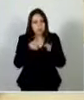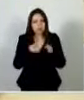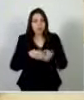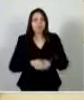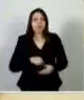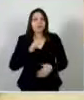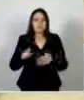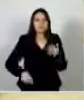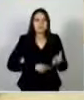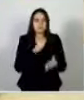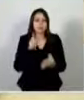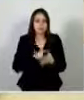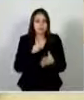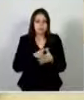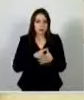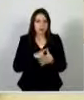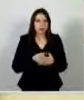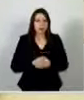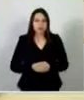Y